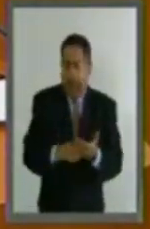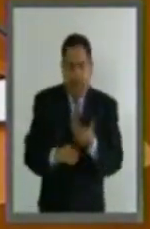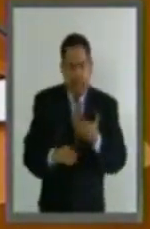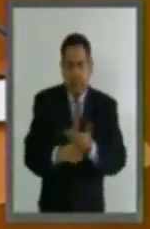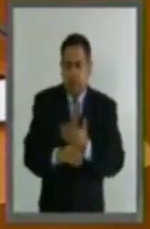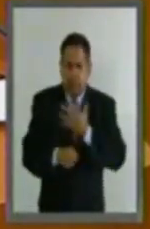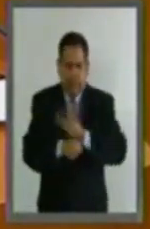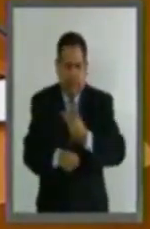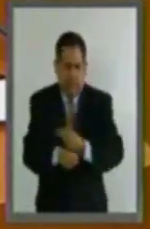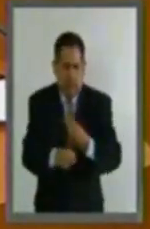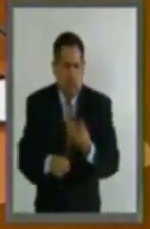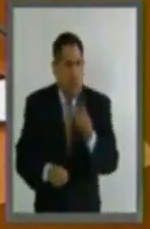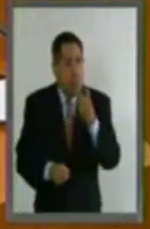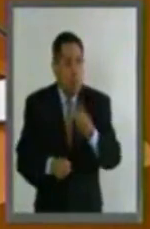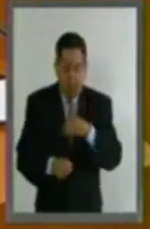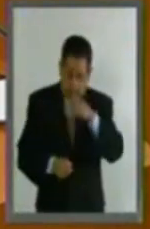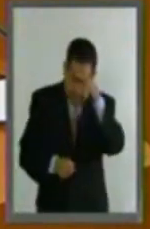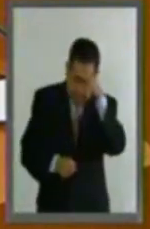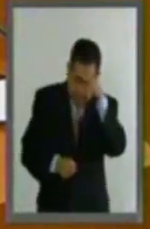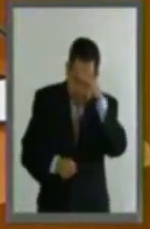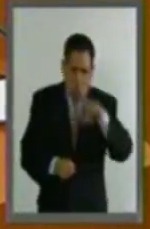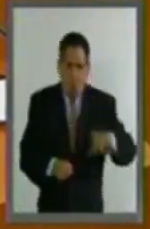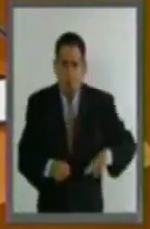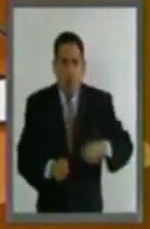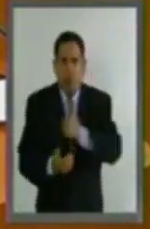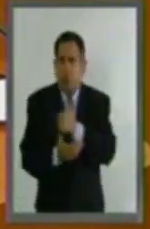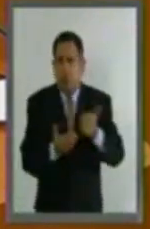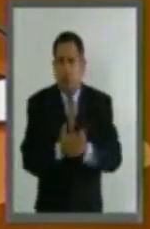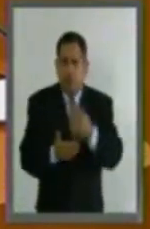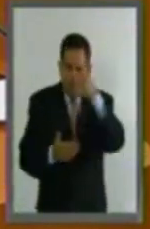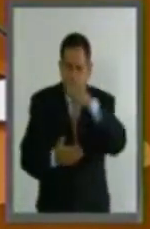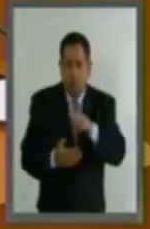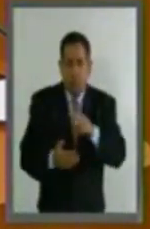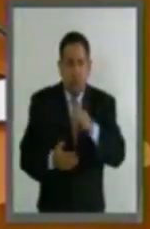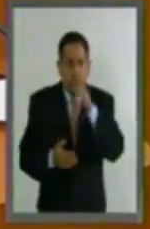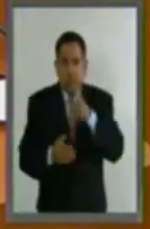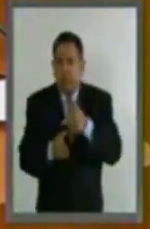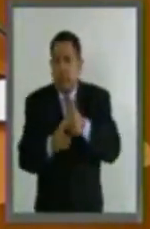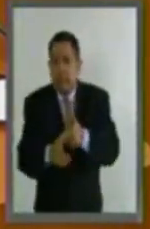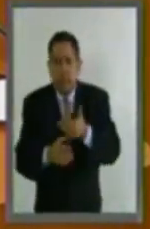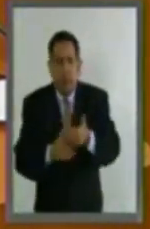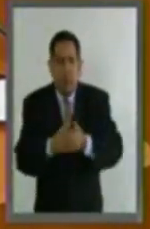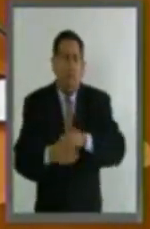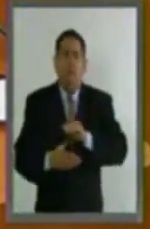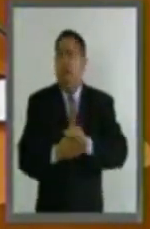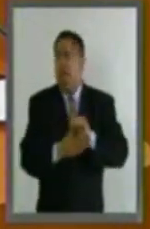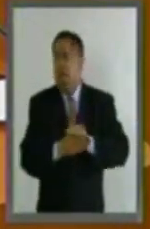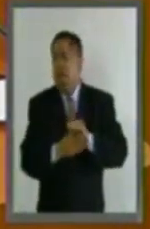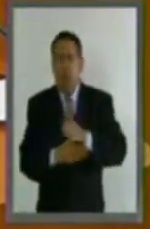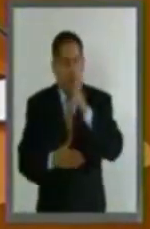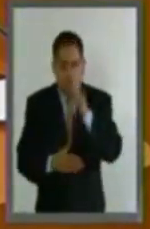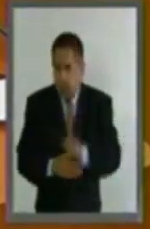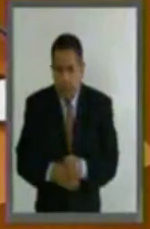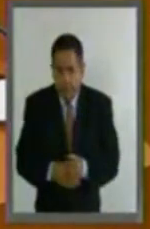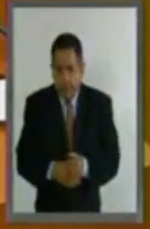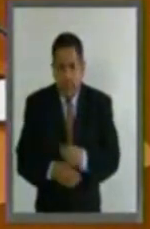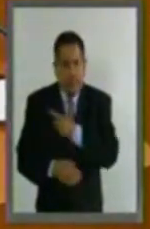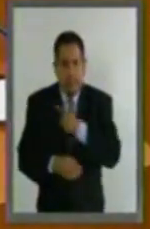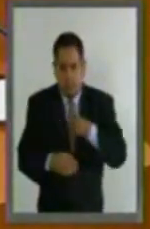civil, motivo por el cual el gobierno de la ciudad no puede continuar siendo omiso ante las